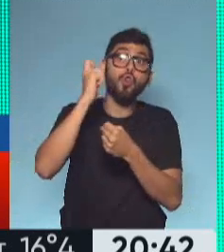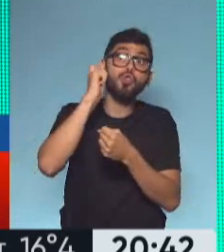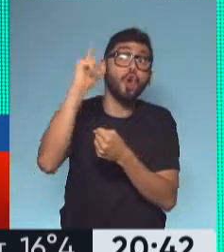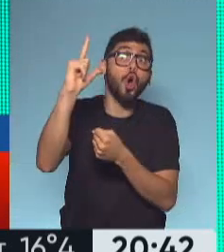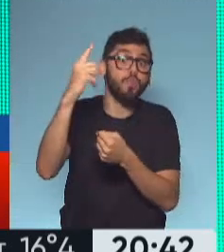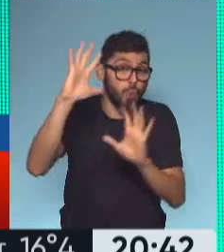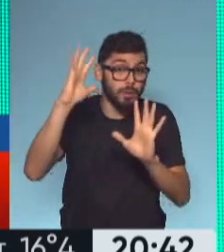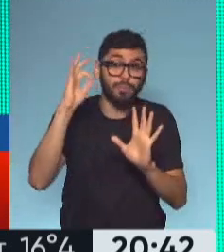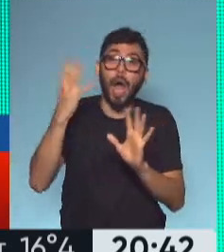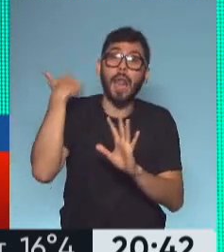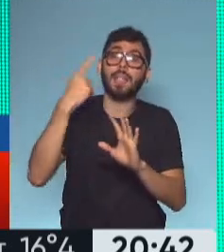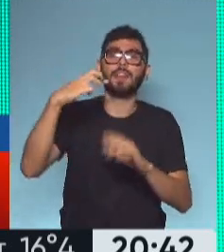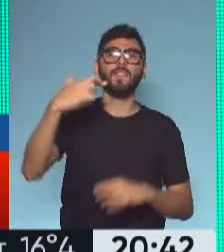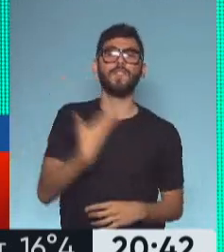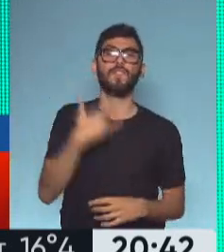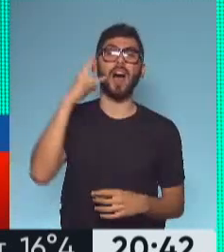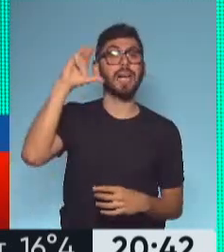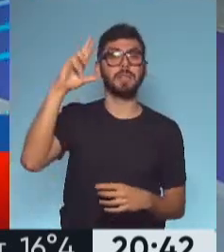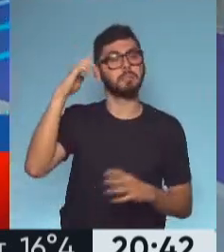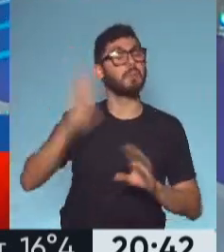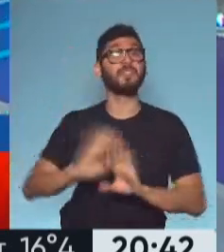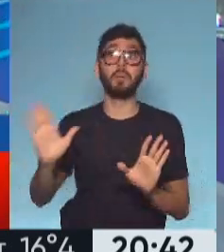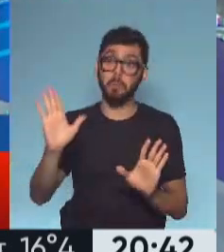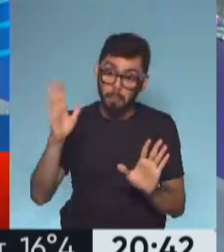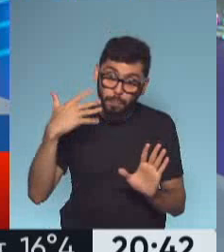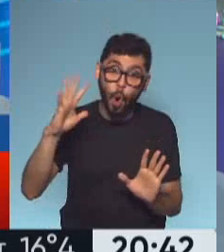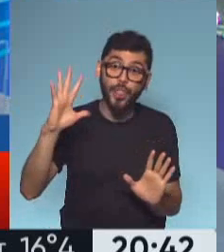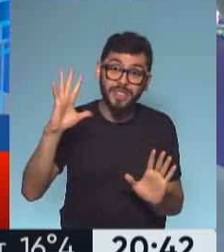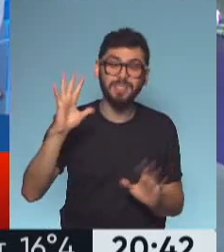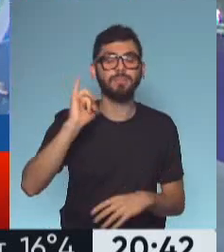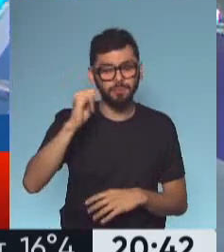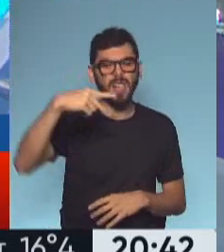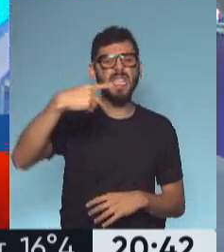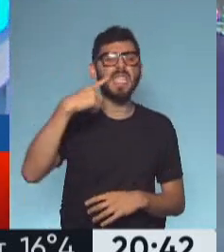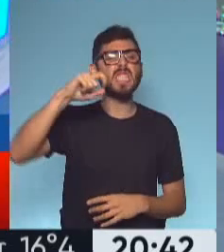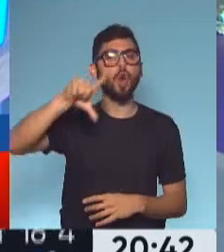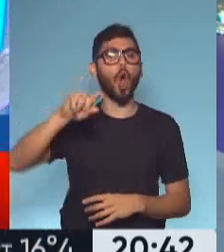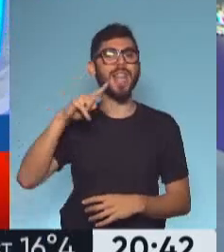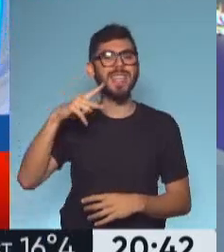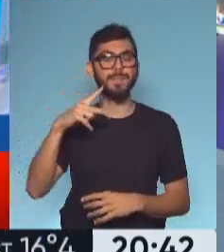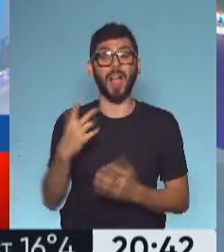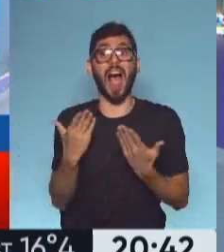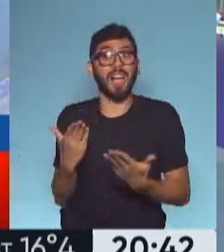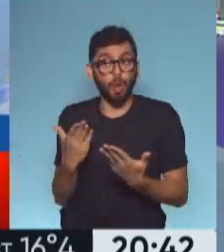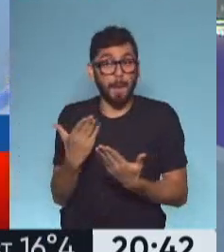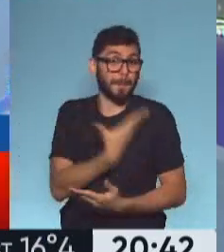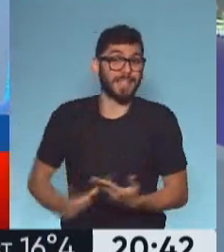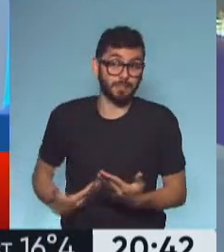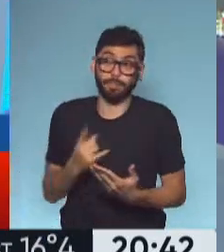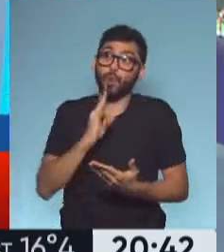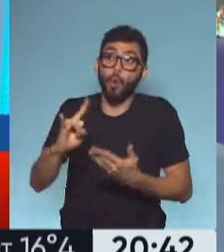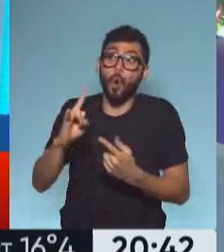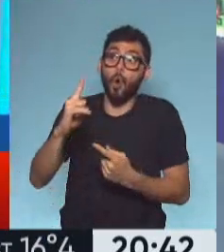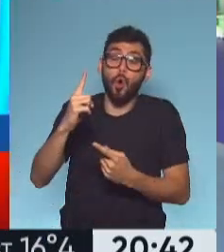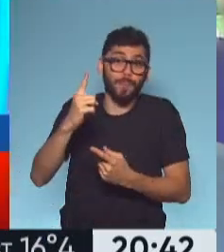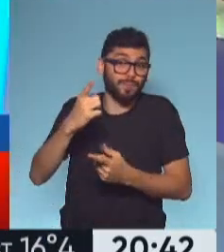creíamos olvidado y lejos está de ser olvidado. Confirmó hoy Cecilia Nicolini, la asesora presidencial, que en los hechos era responsable de negociar vacunas